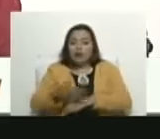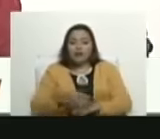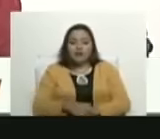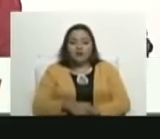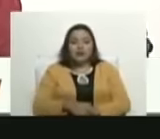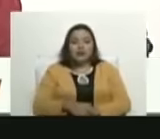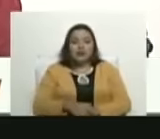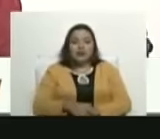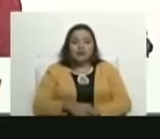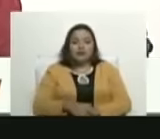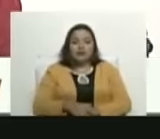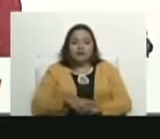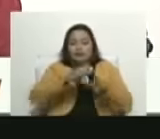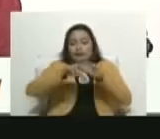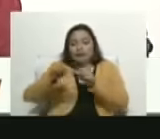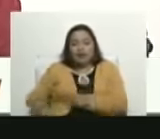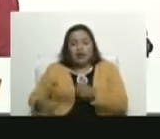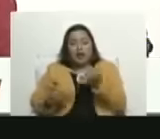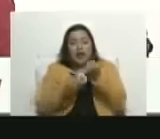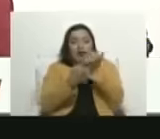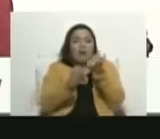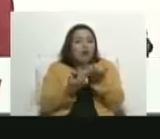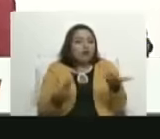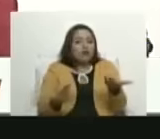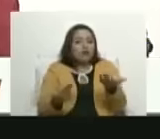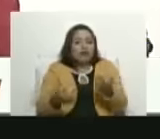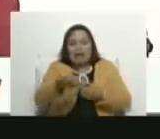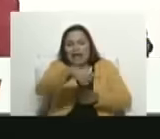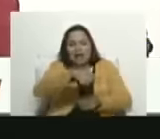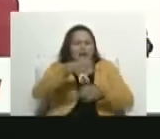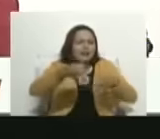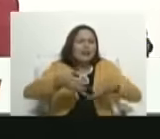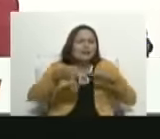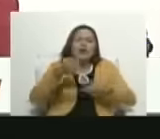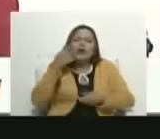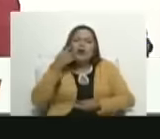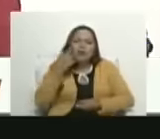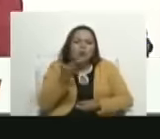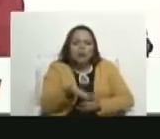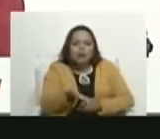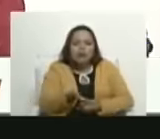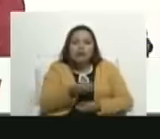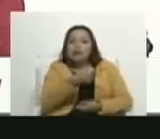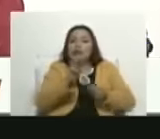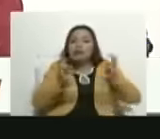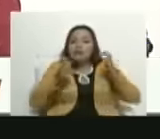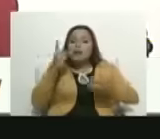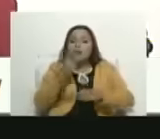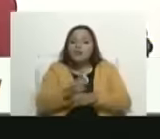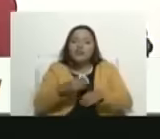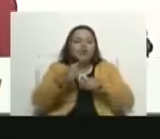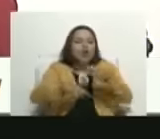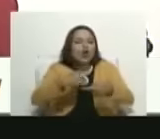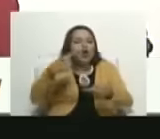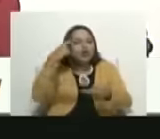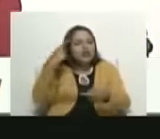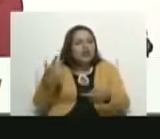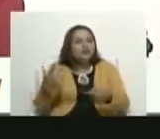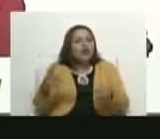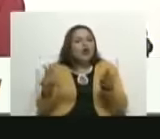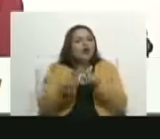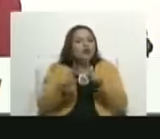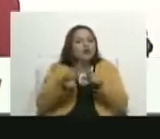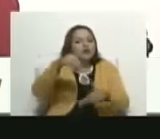nos quitan el apoyo. Así son. Ese tema debe tocarse todos los días en